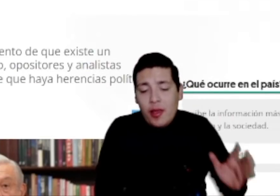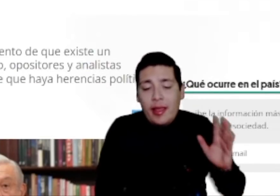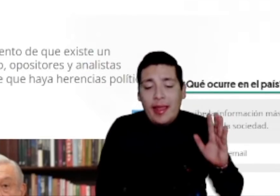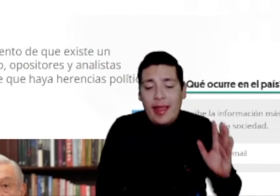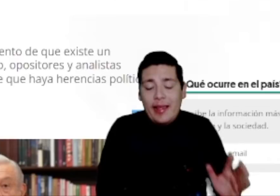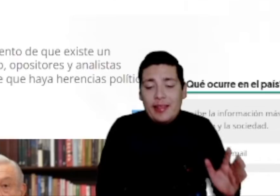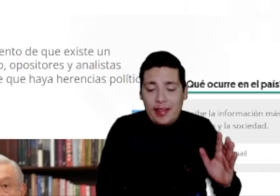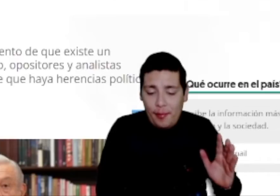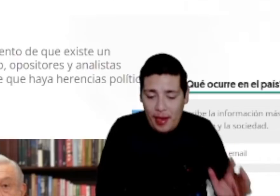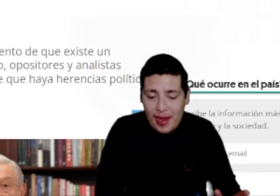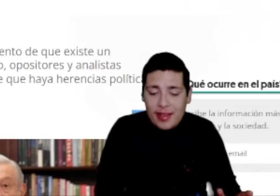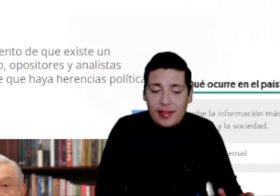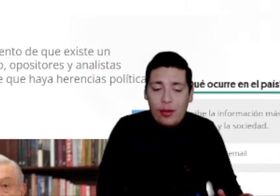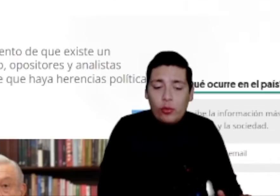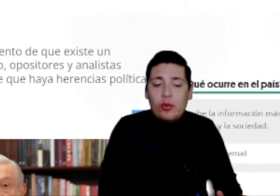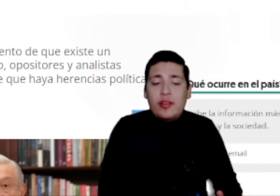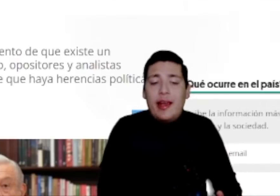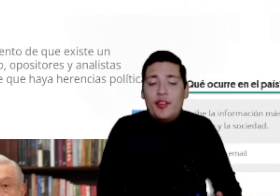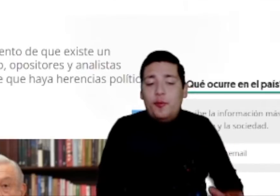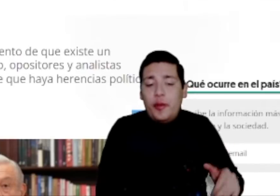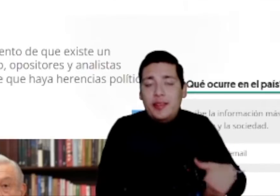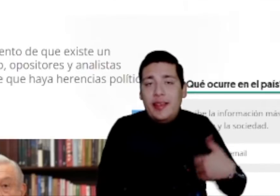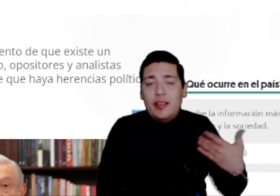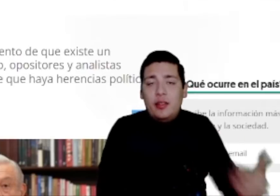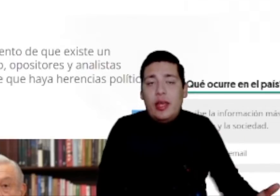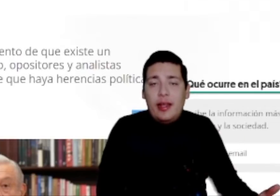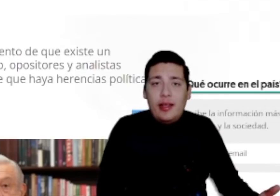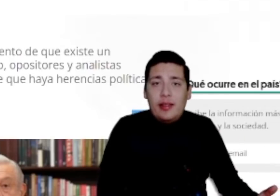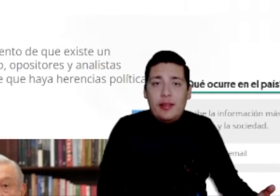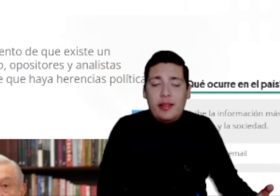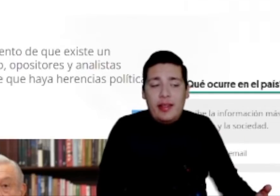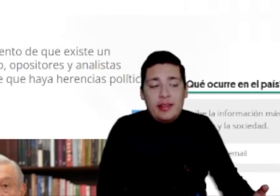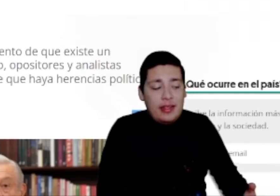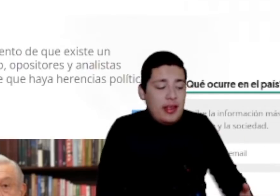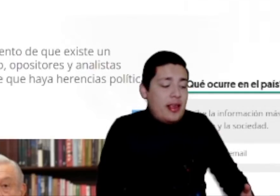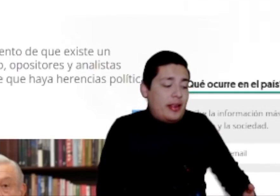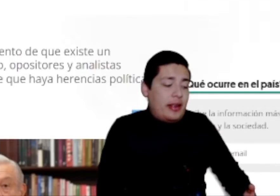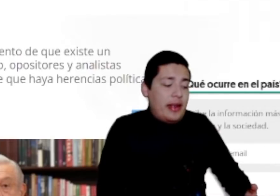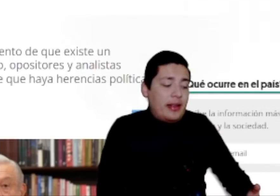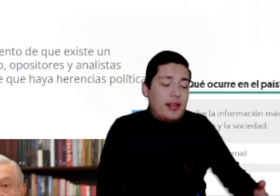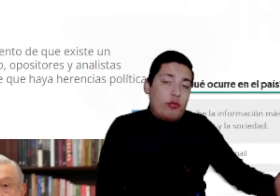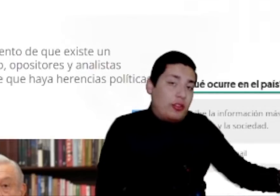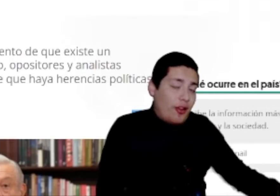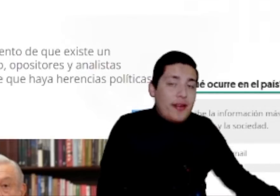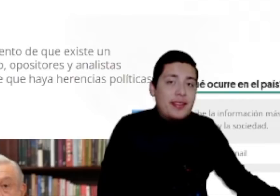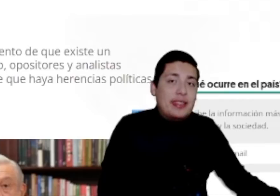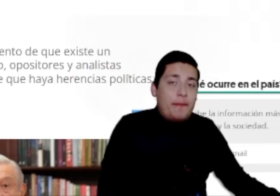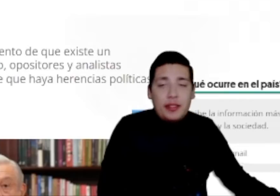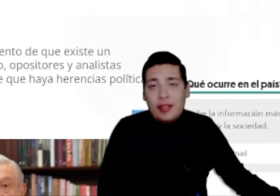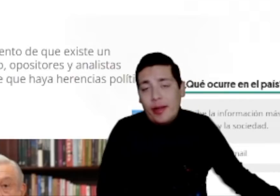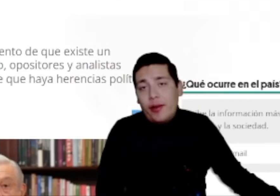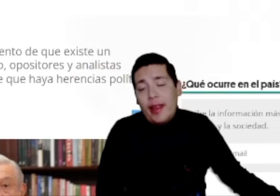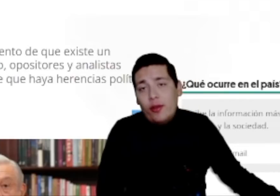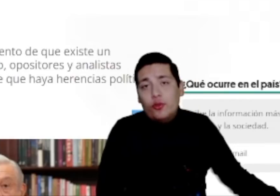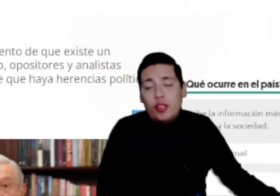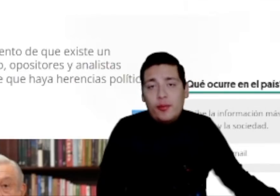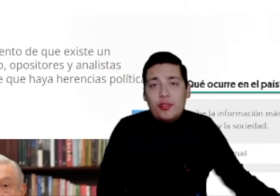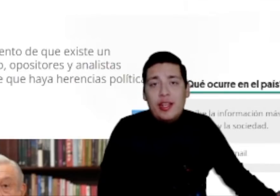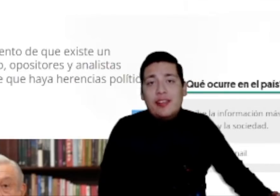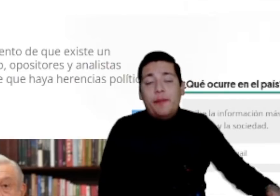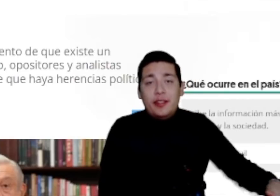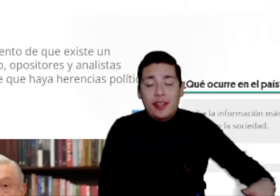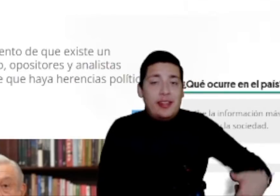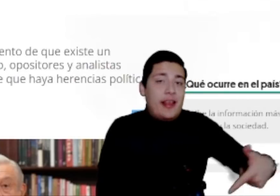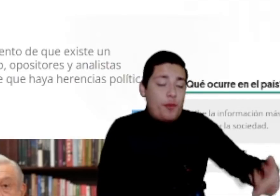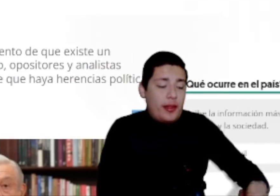comentó, está bien de salud ya después de estas situaciones que se presentaron en los últimos